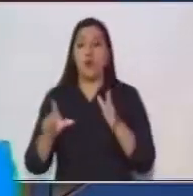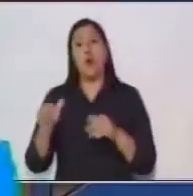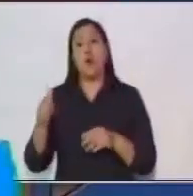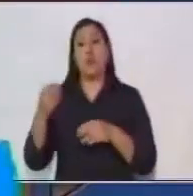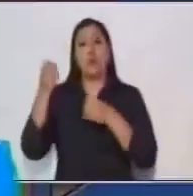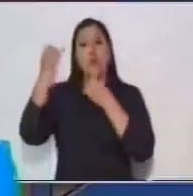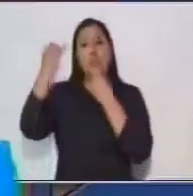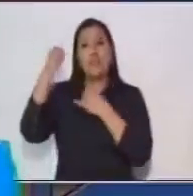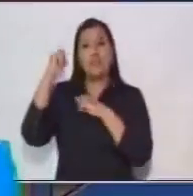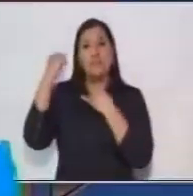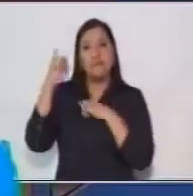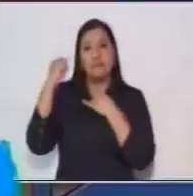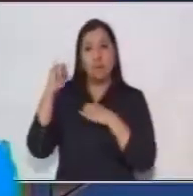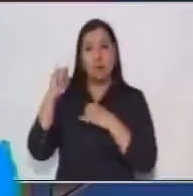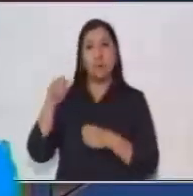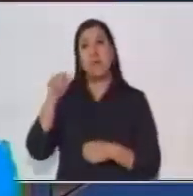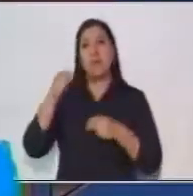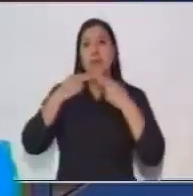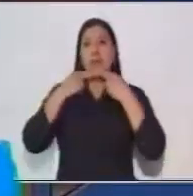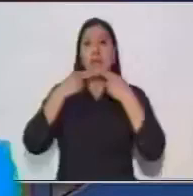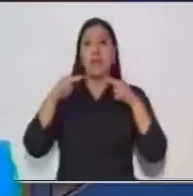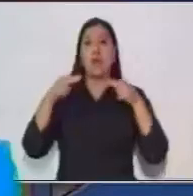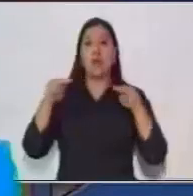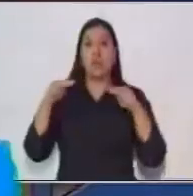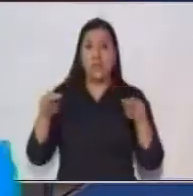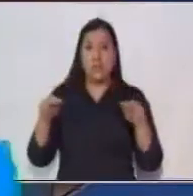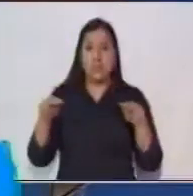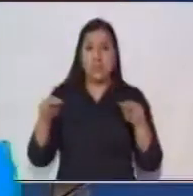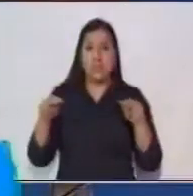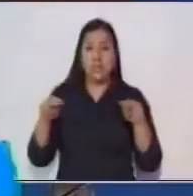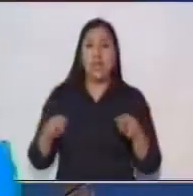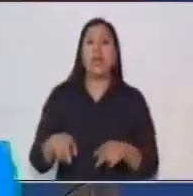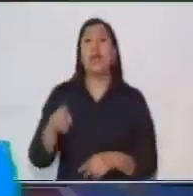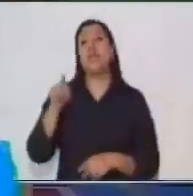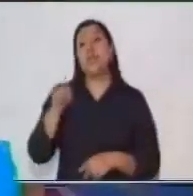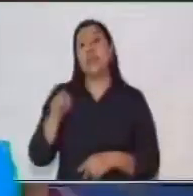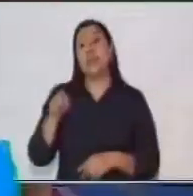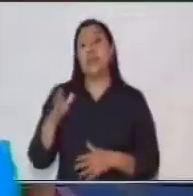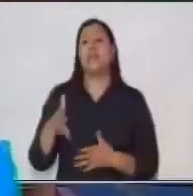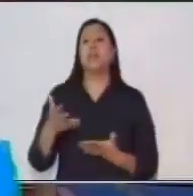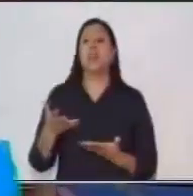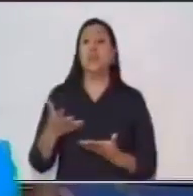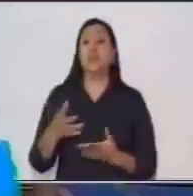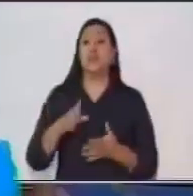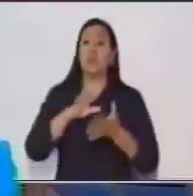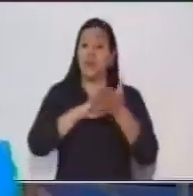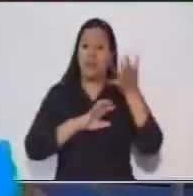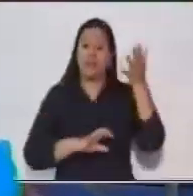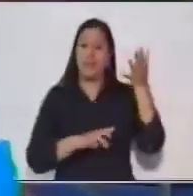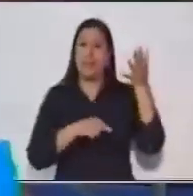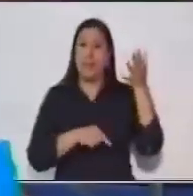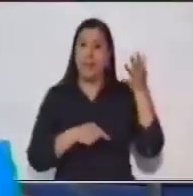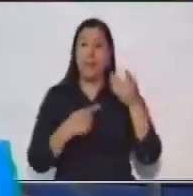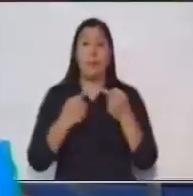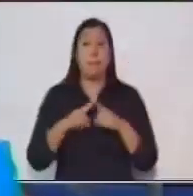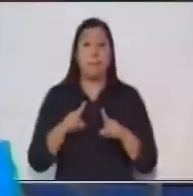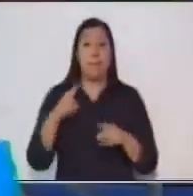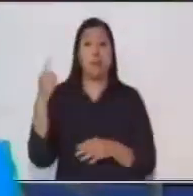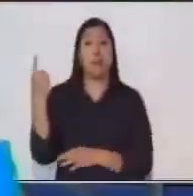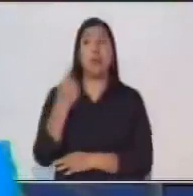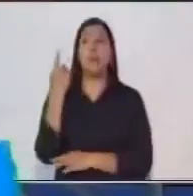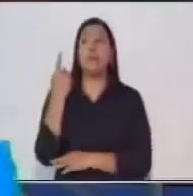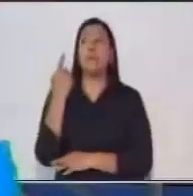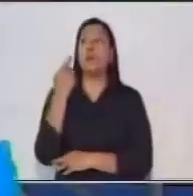informe, la noticia y estos son los textos. Pero algo muy importante